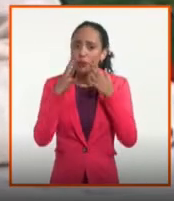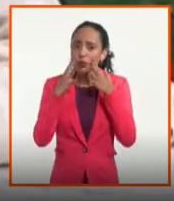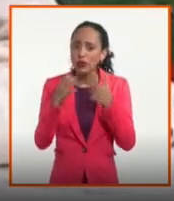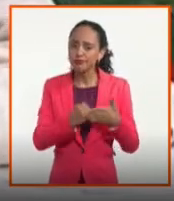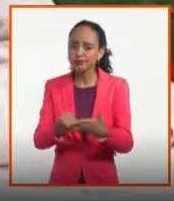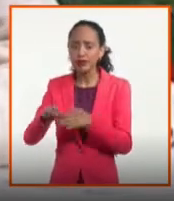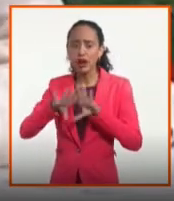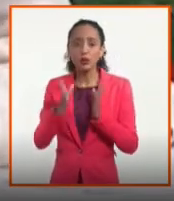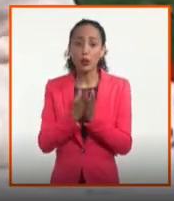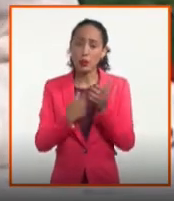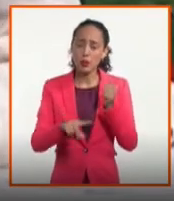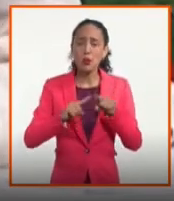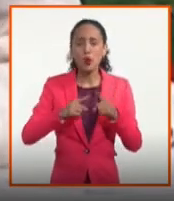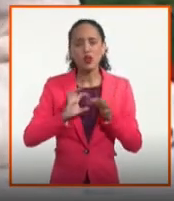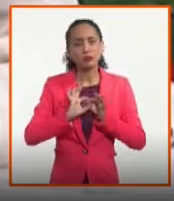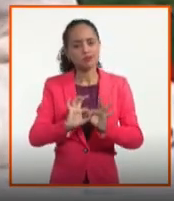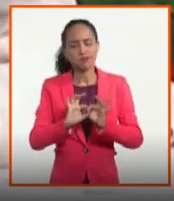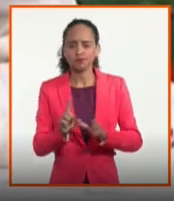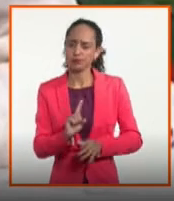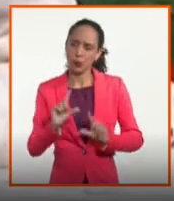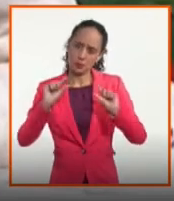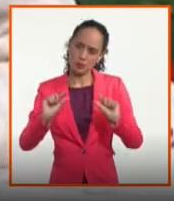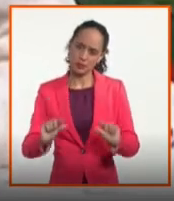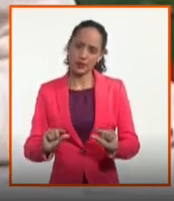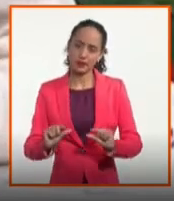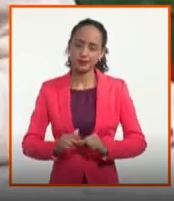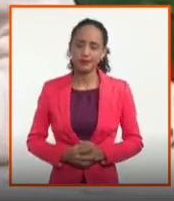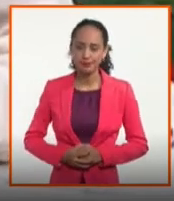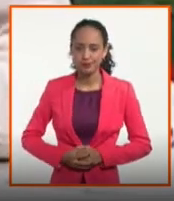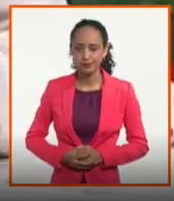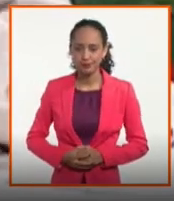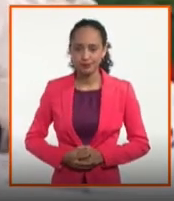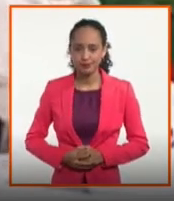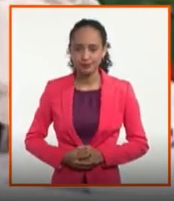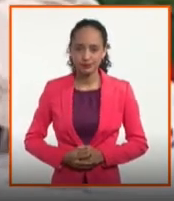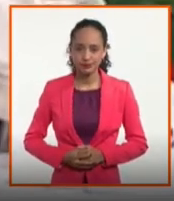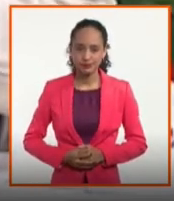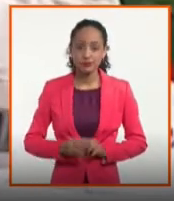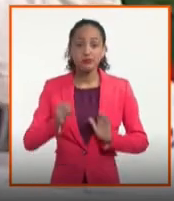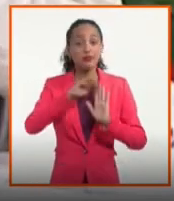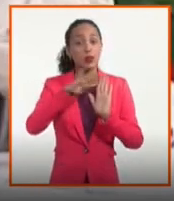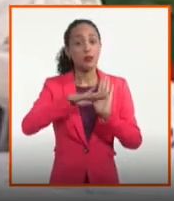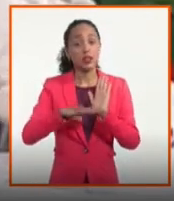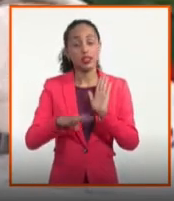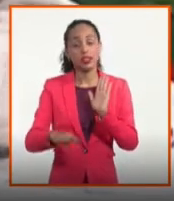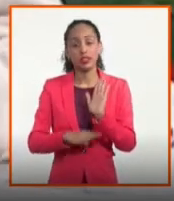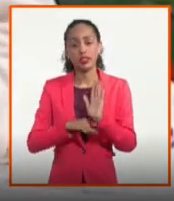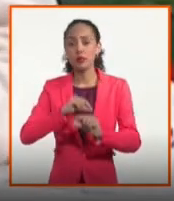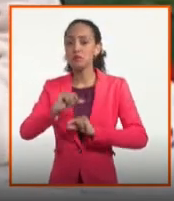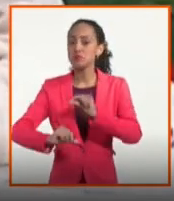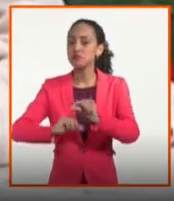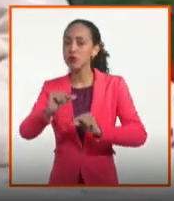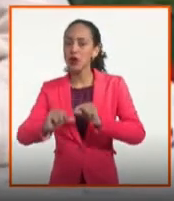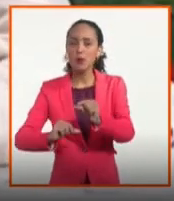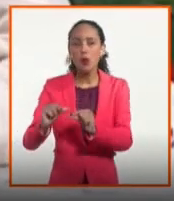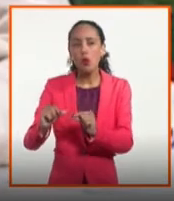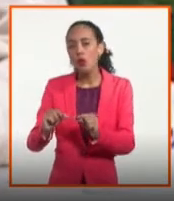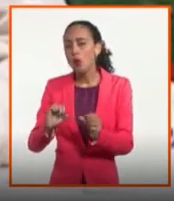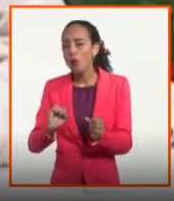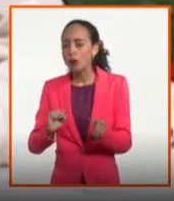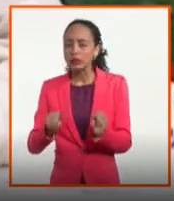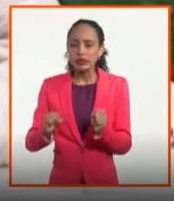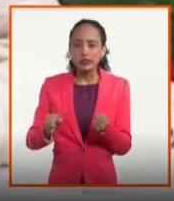fuera lo menos grave posible medidas que nosotros se fueron acomodando a partir de lo que se van modelando esas